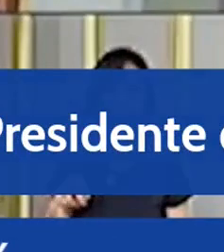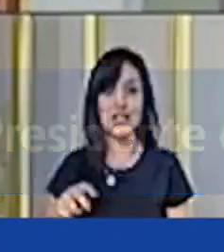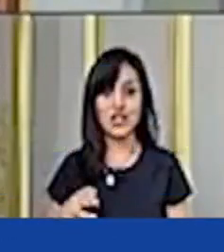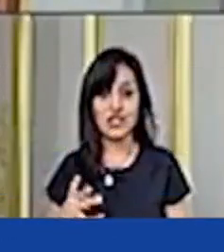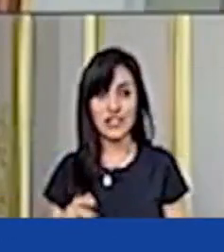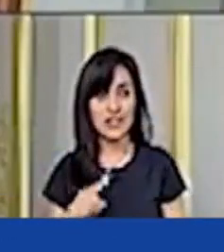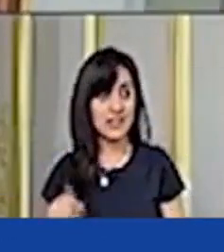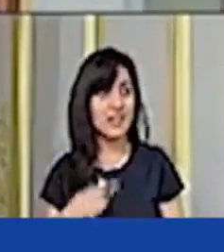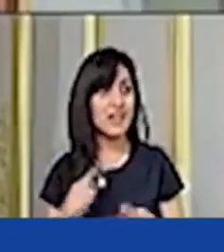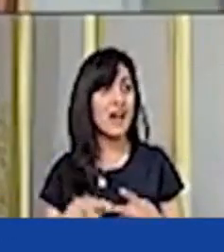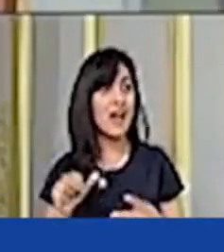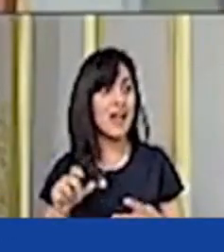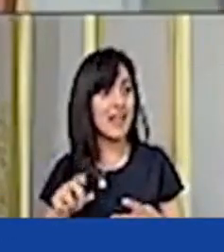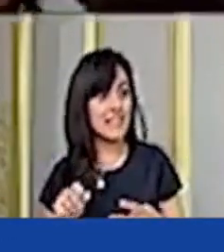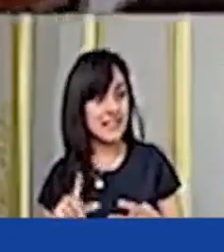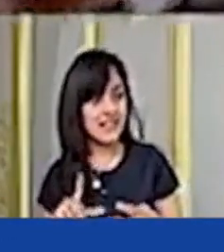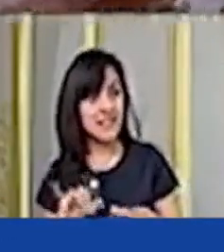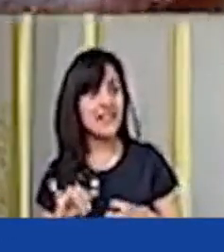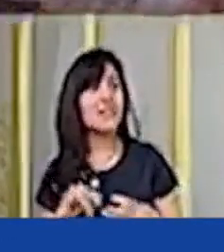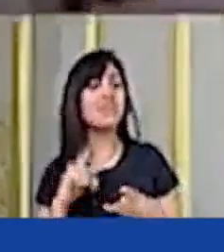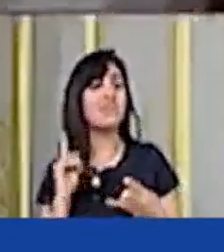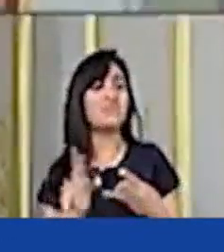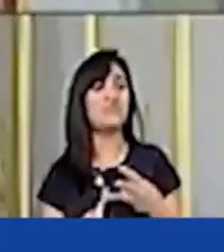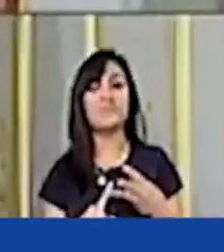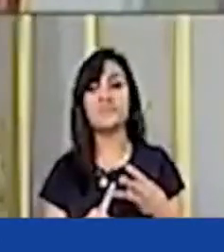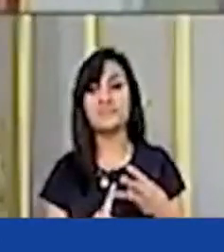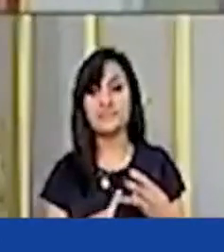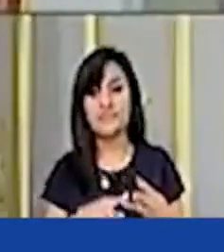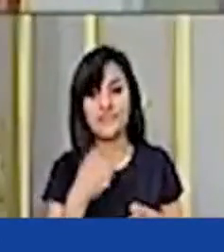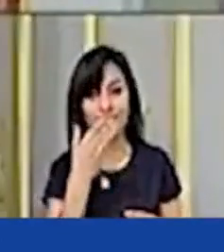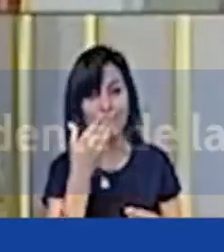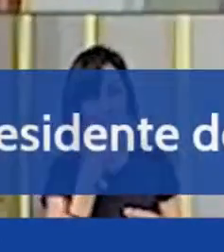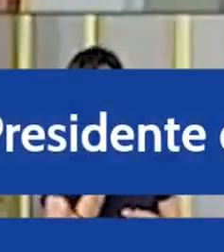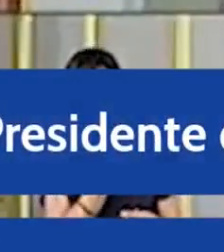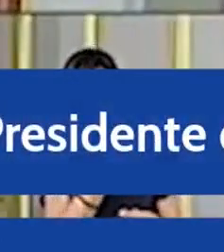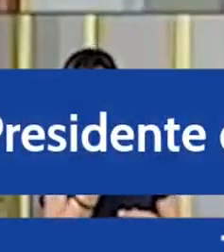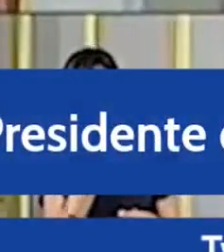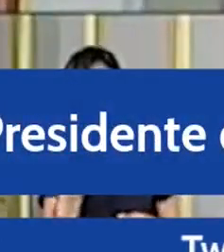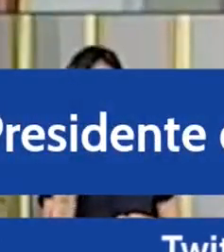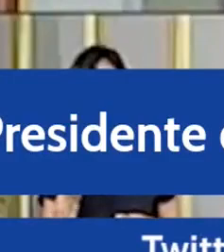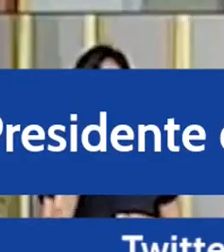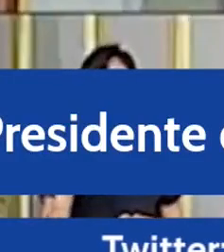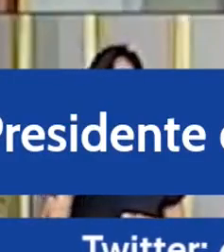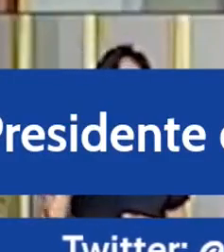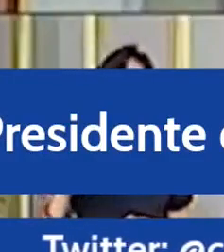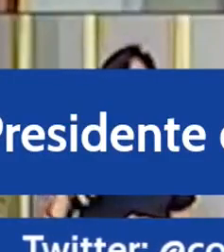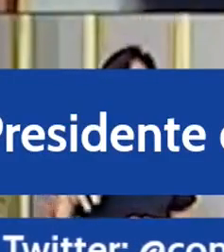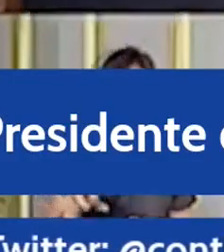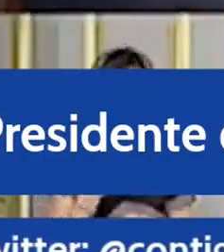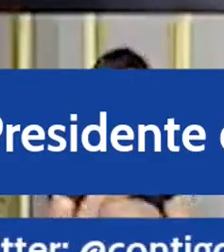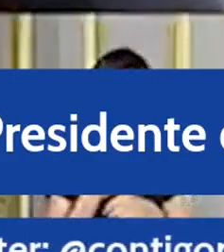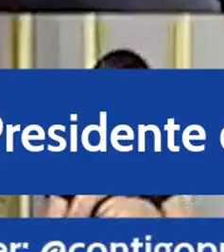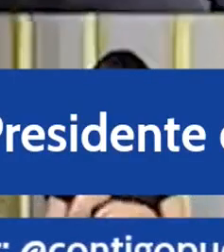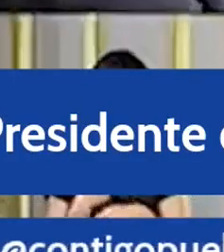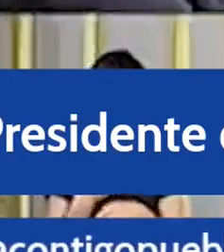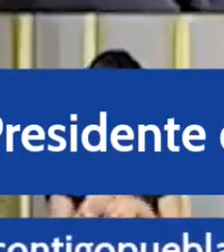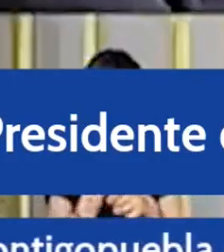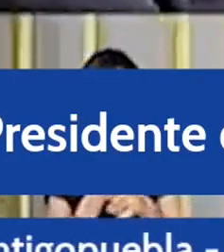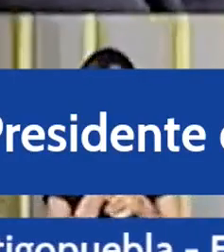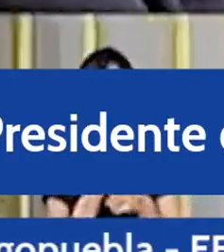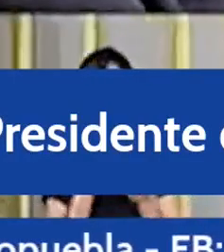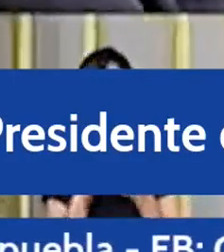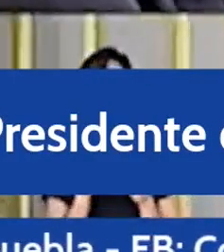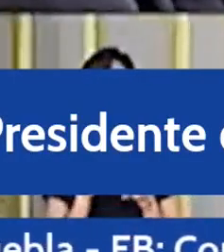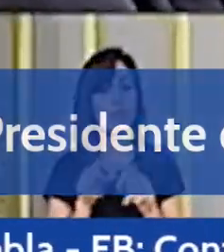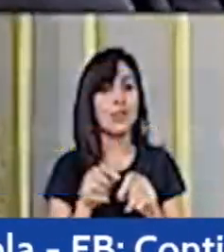Jimena Canseco, a Leslie Moreno, a Yasmín Tecozabla, Sereni Guzmán y a Esmeralda Millán. Y al mismo tiempo